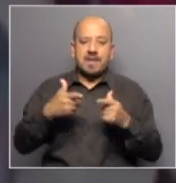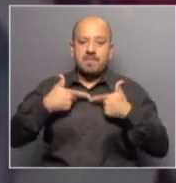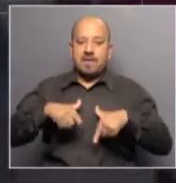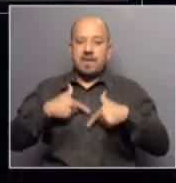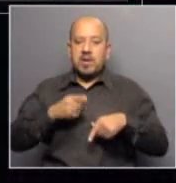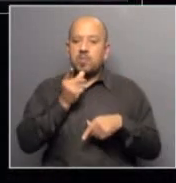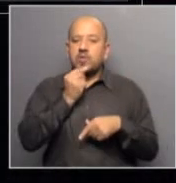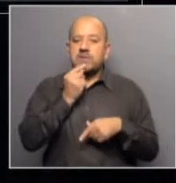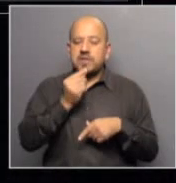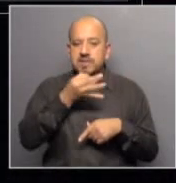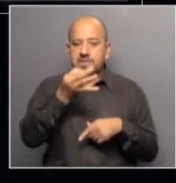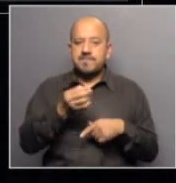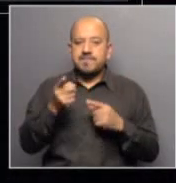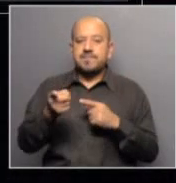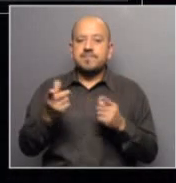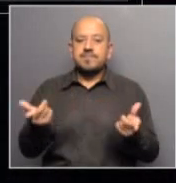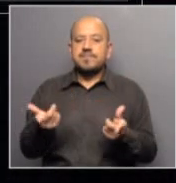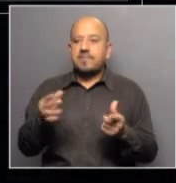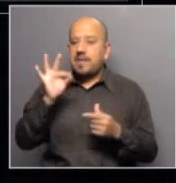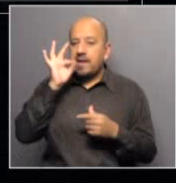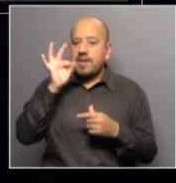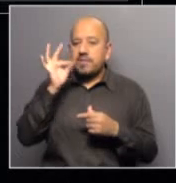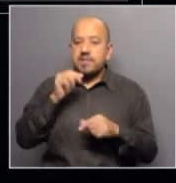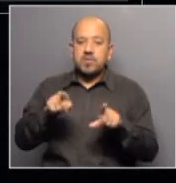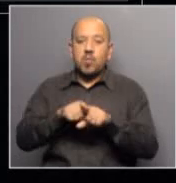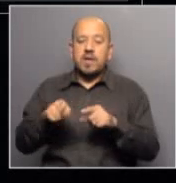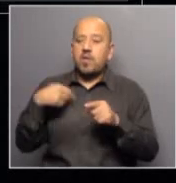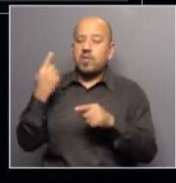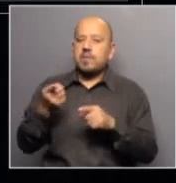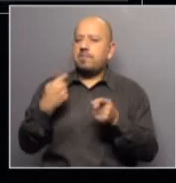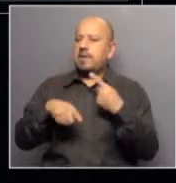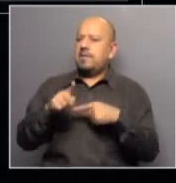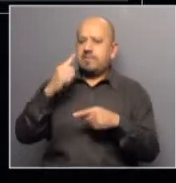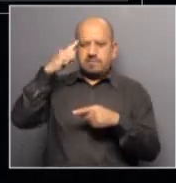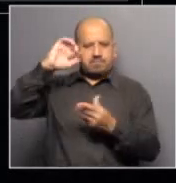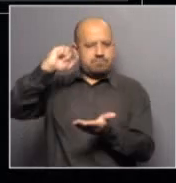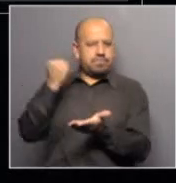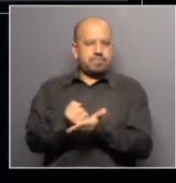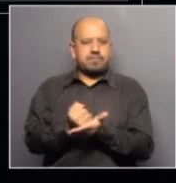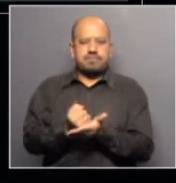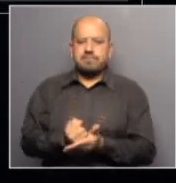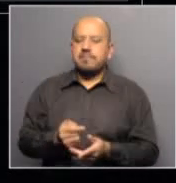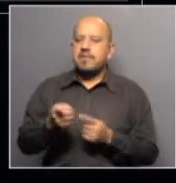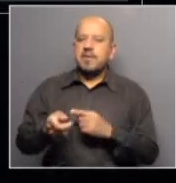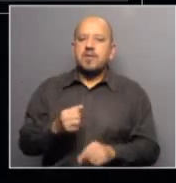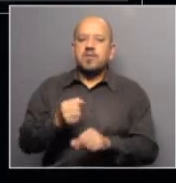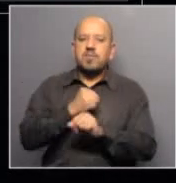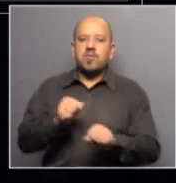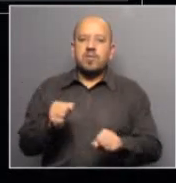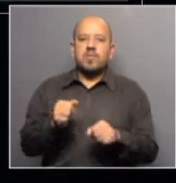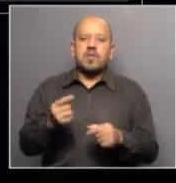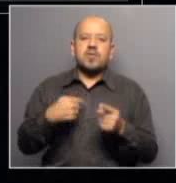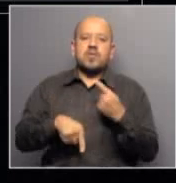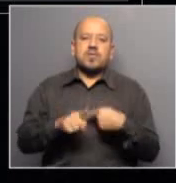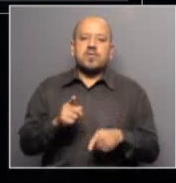Interior dice que el cannabis es como cualquier otro rubro, tiene una estigmatización histórica que... bueno, que no podemos ser ajenos a